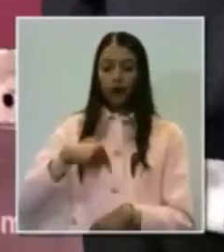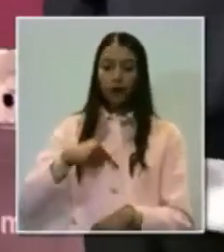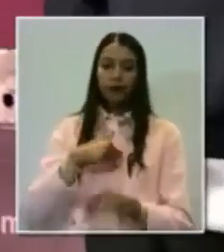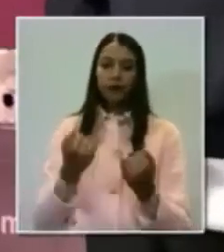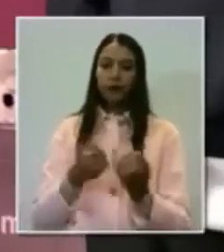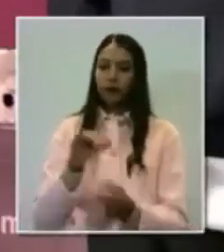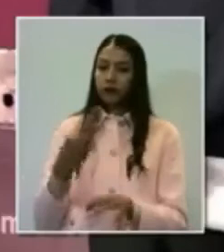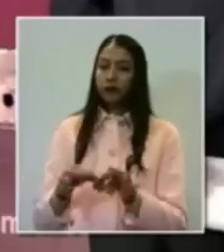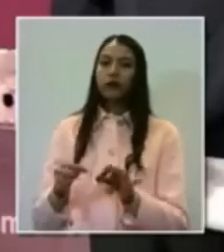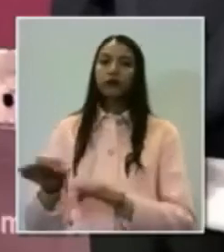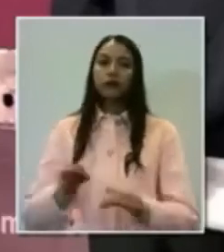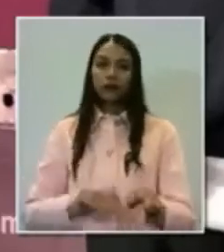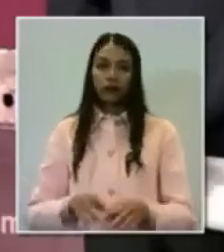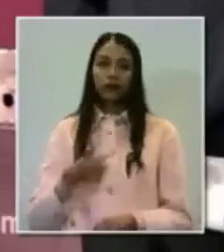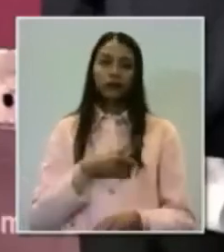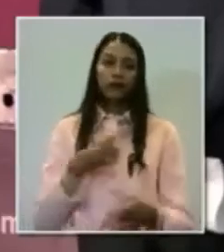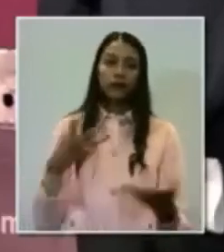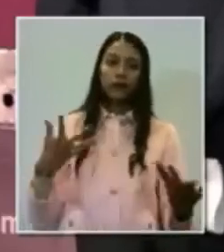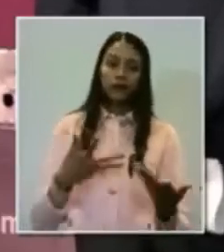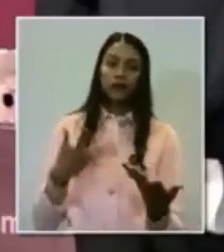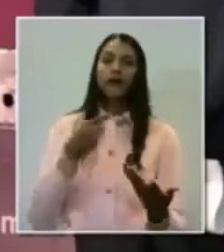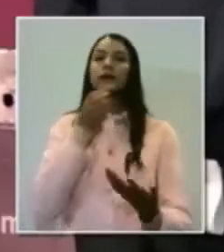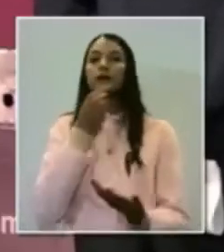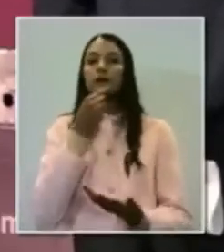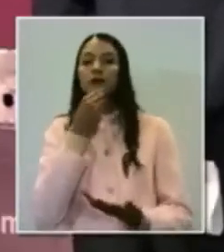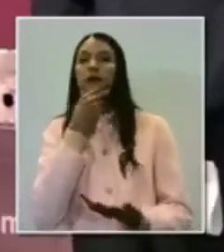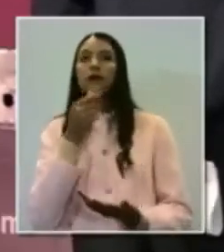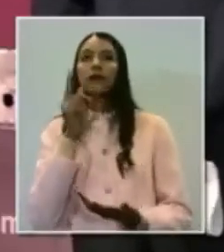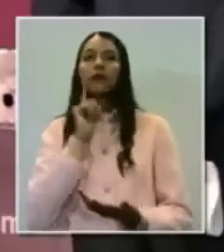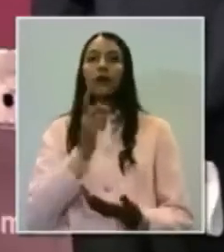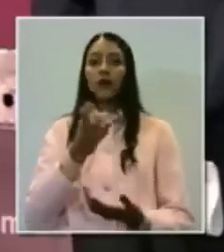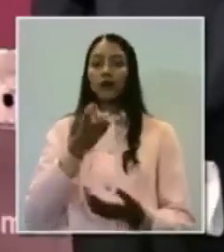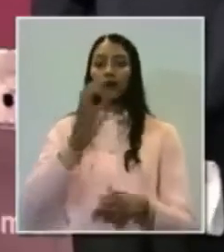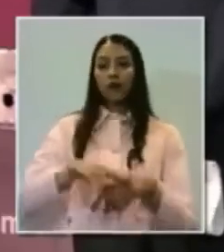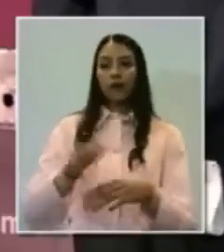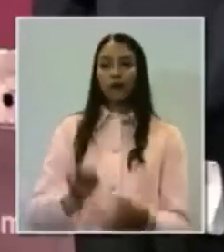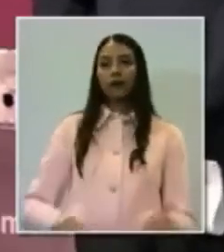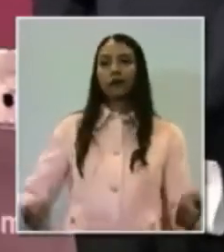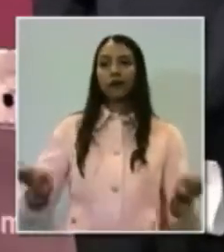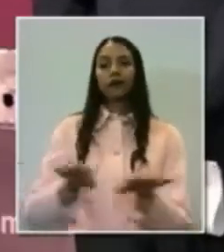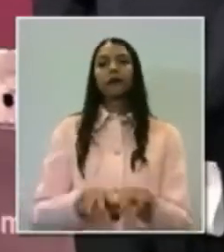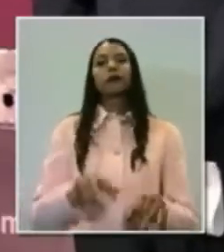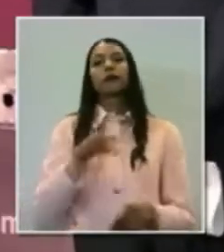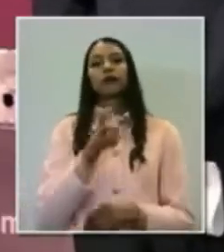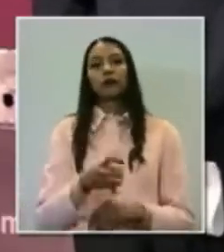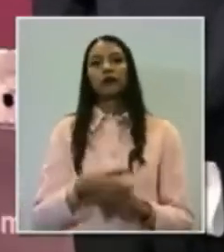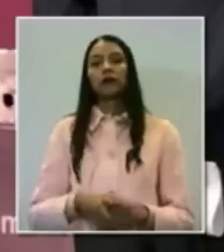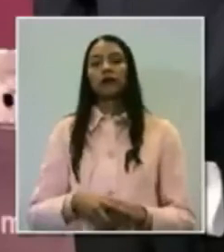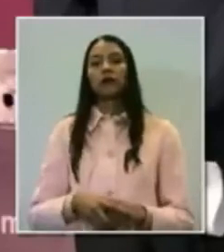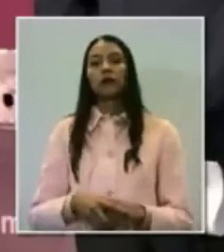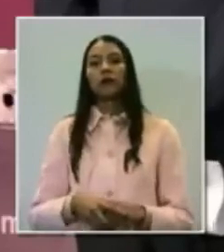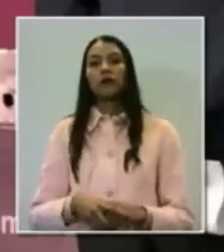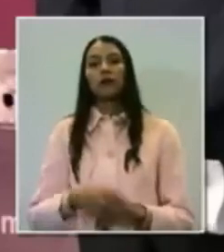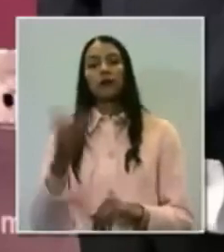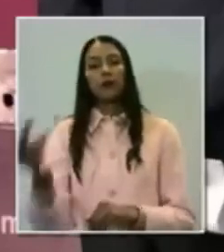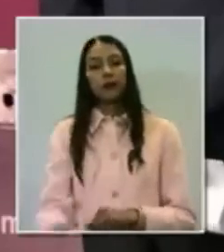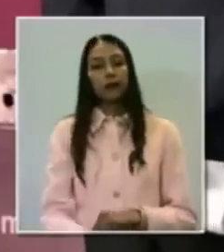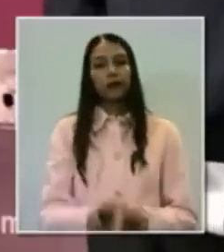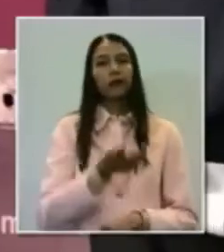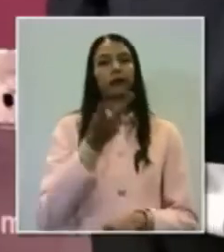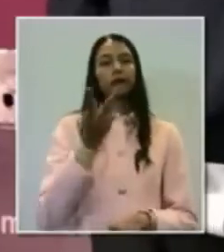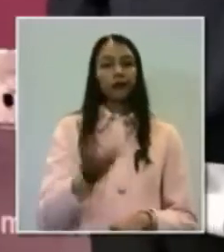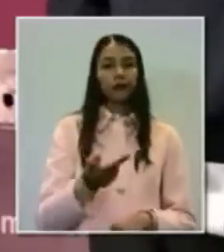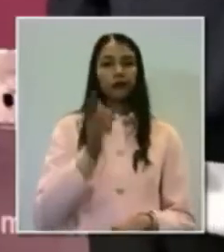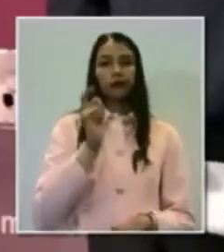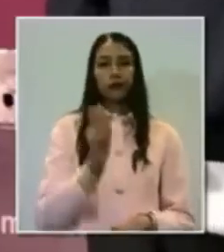cumplan con el trabajo que tienen que hacer con los niños y las niñas, que eso es lo prioritario. Entonces, con esta pregunta